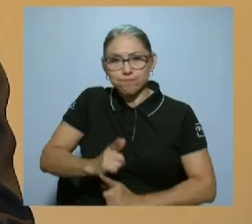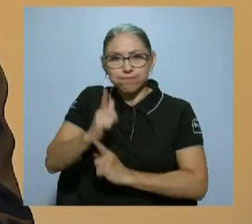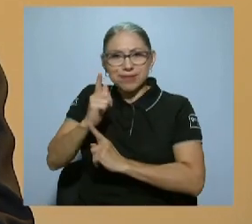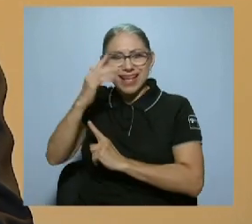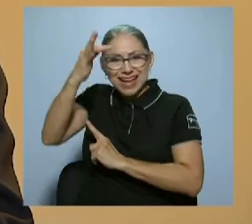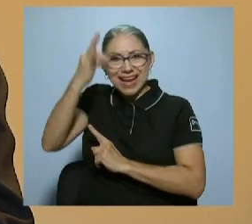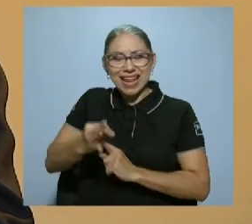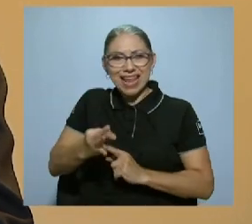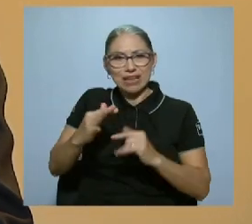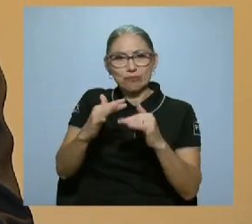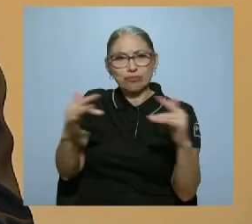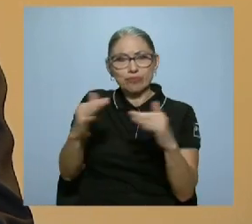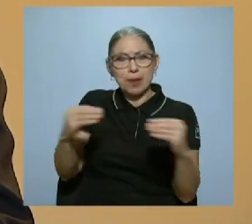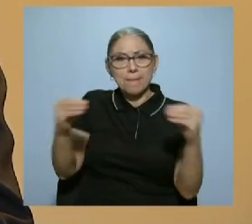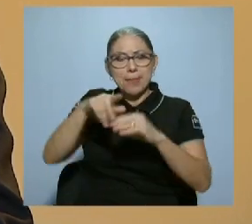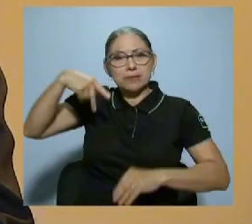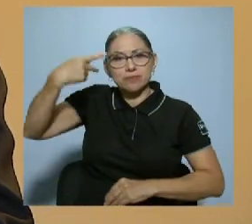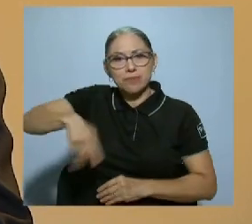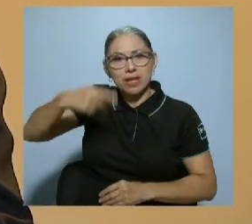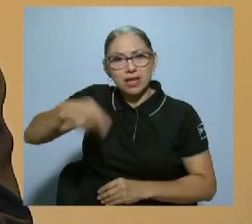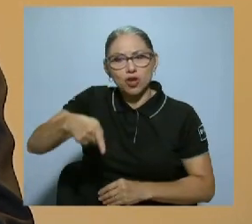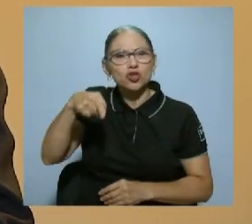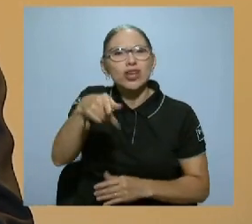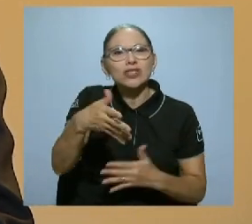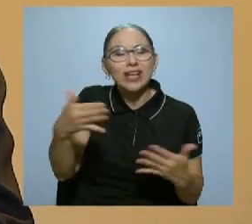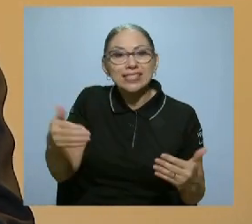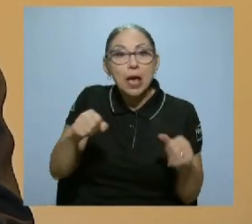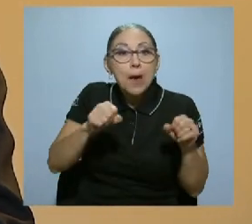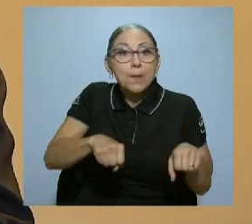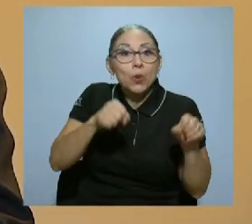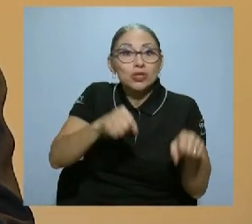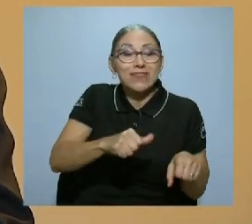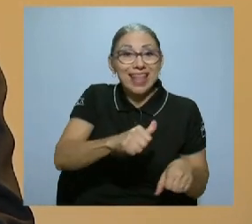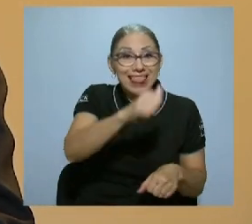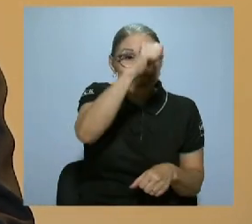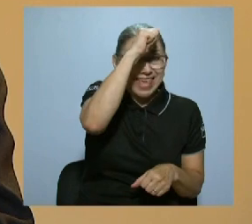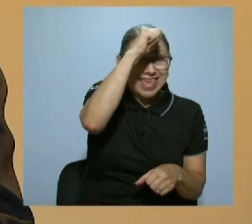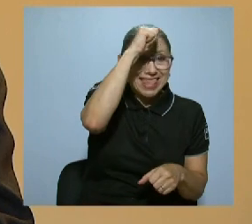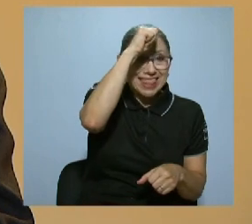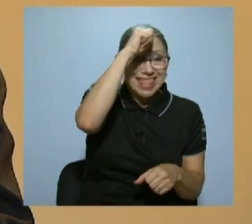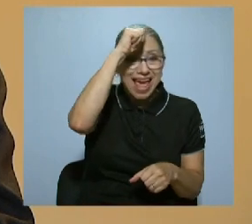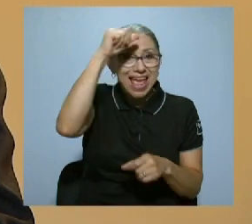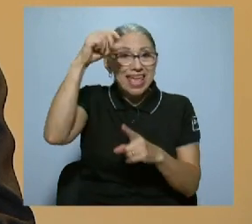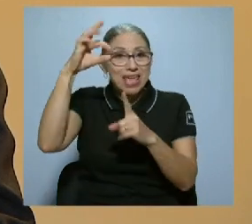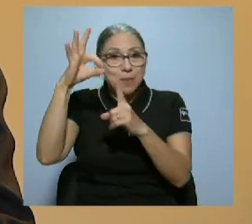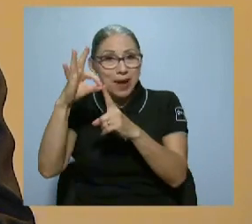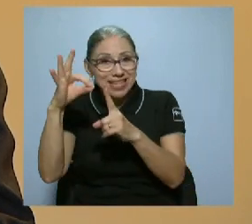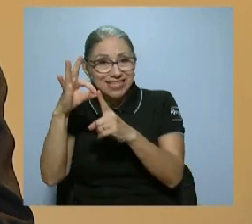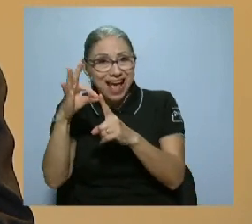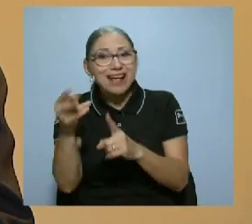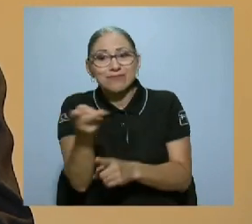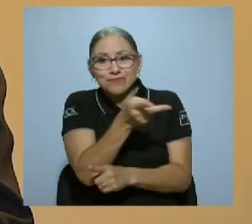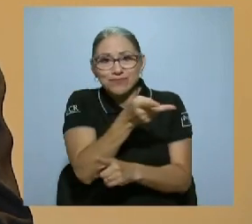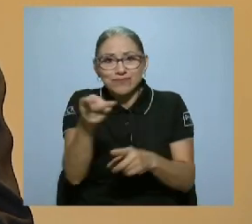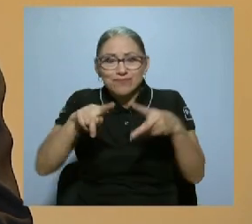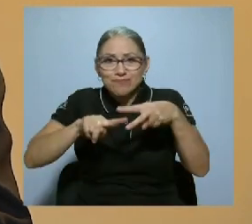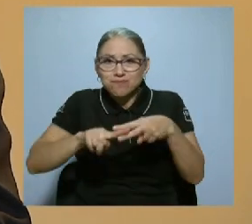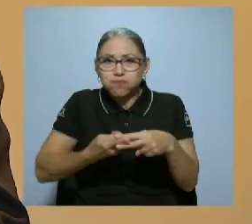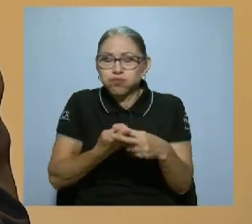peligroso, que es la posibilidad de que India y Pakistán entren en un gran conflicto.